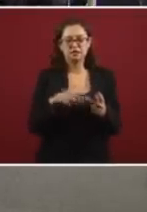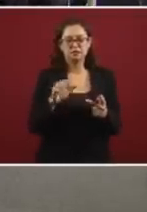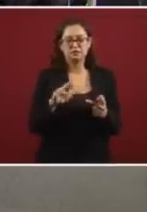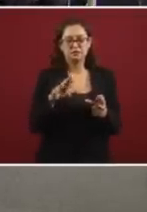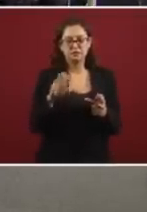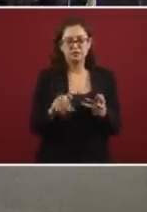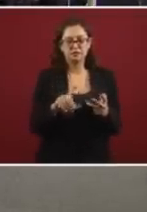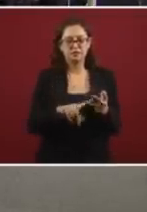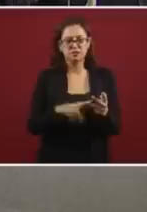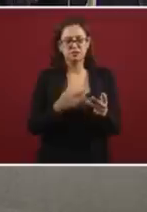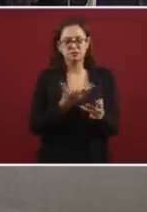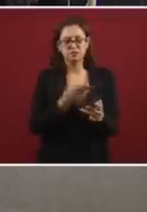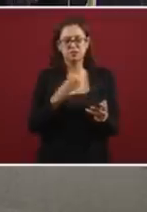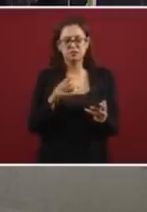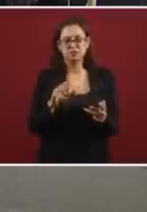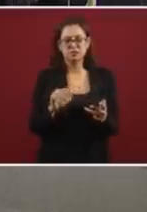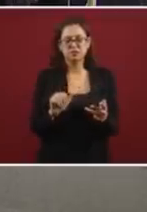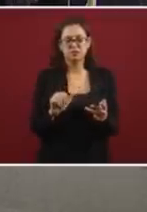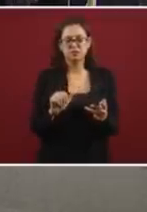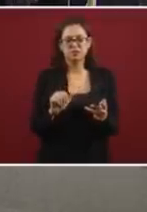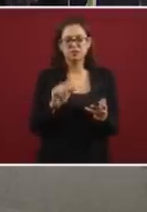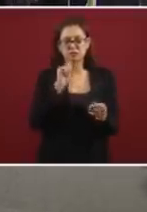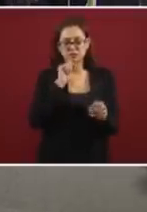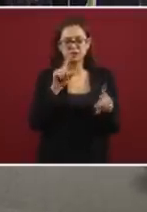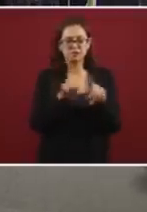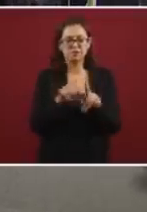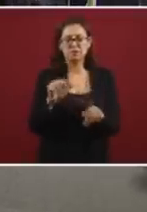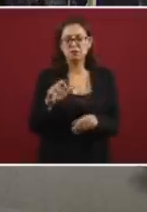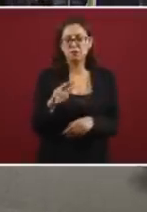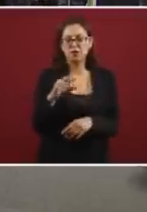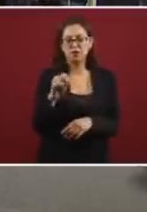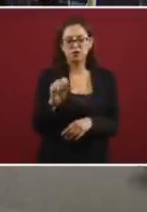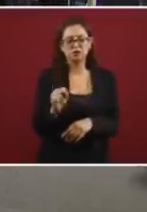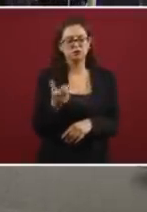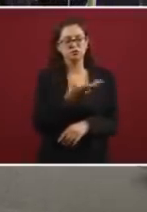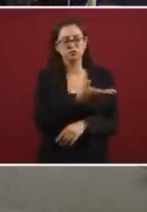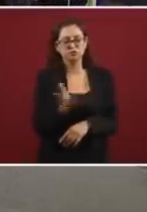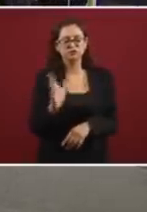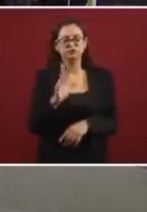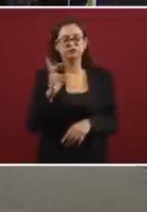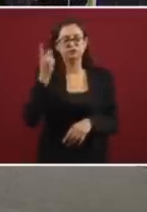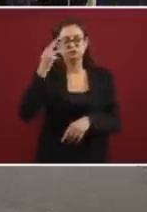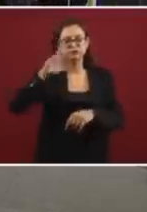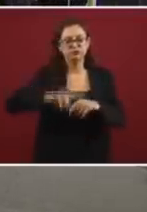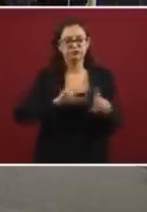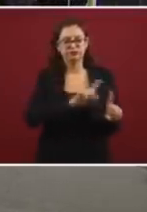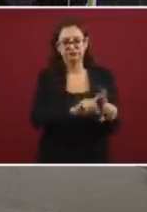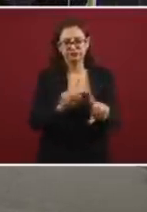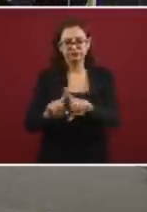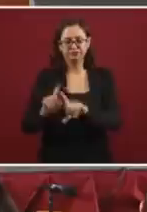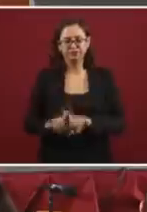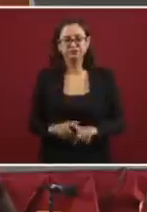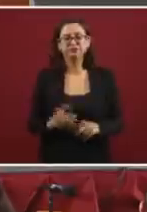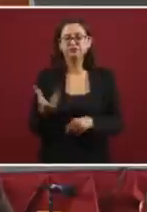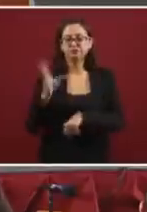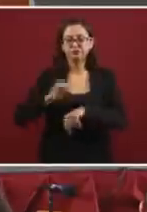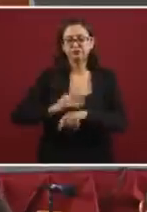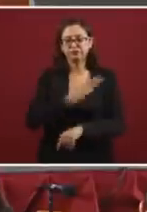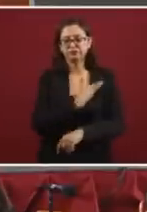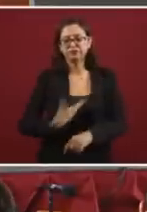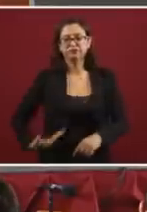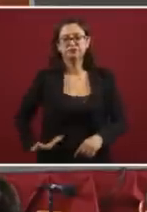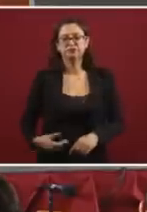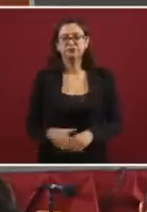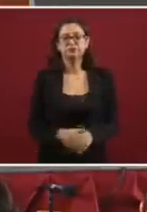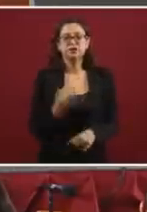también marcos asad quien es director de visitmexico y con su permiso de ser presidente en esta